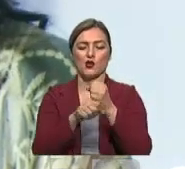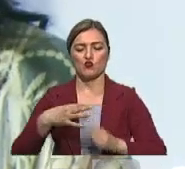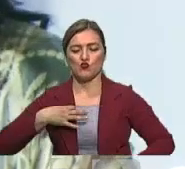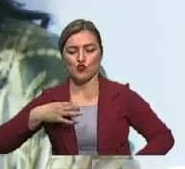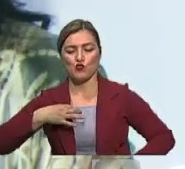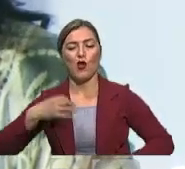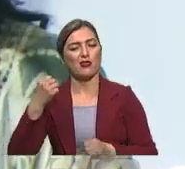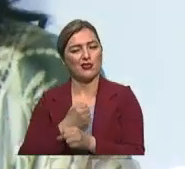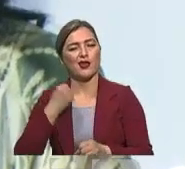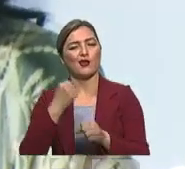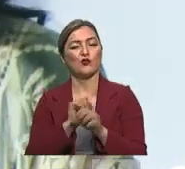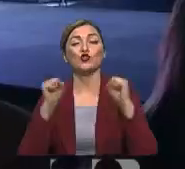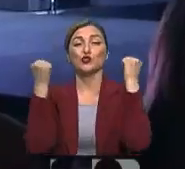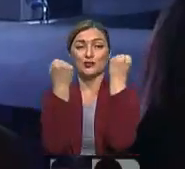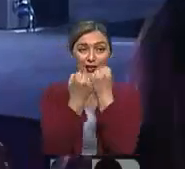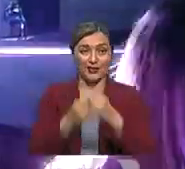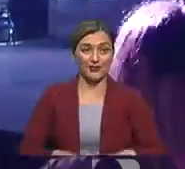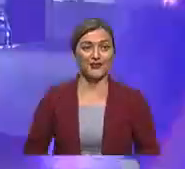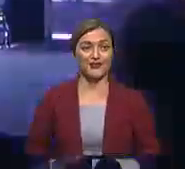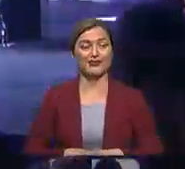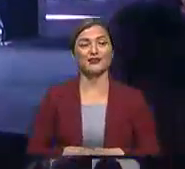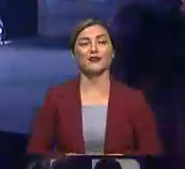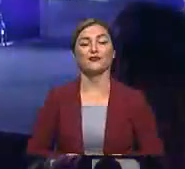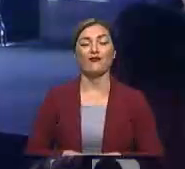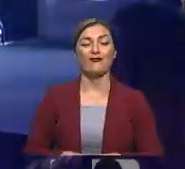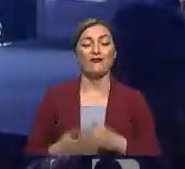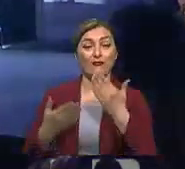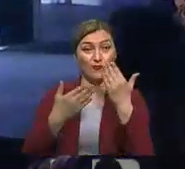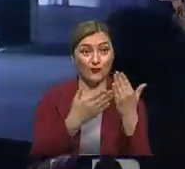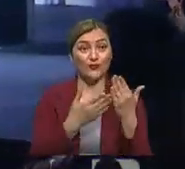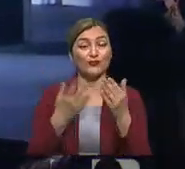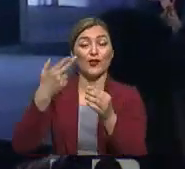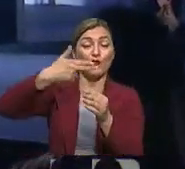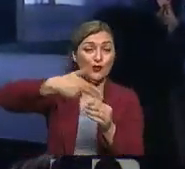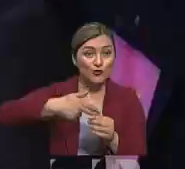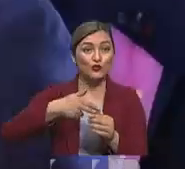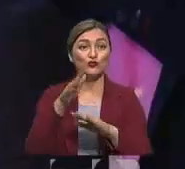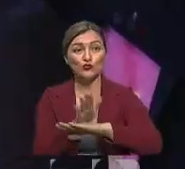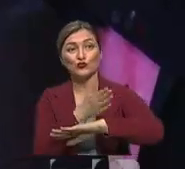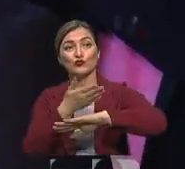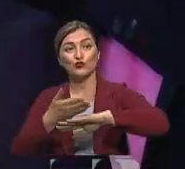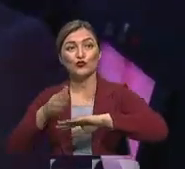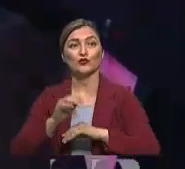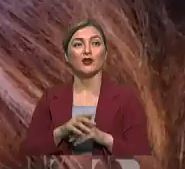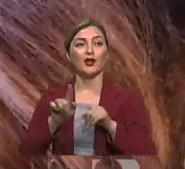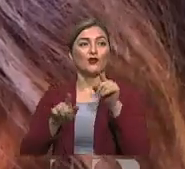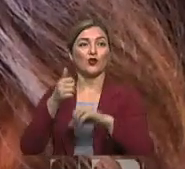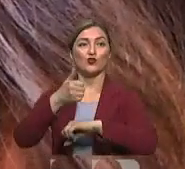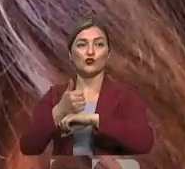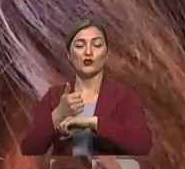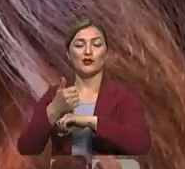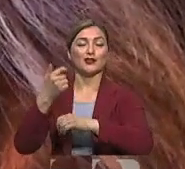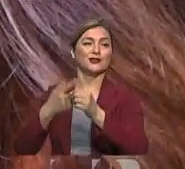de voluntariado a la labor social. El evento contó con una participación musical y también acudieron